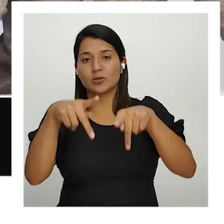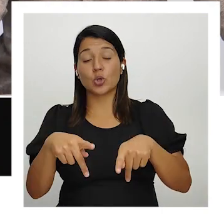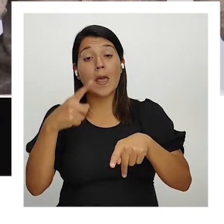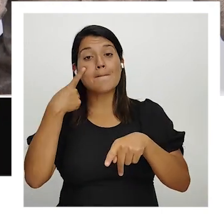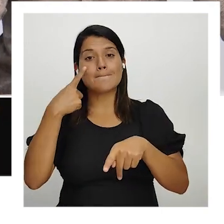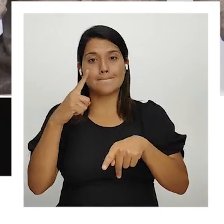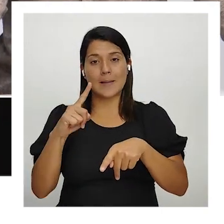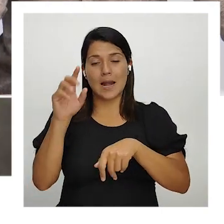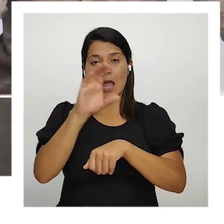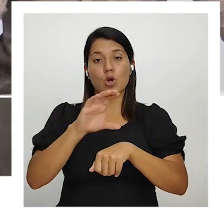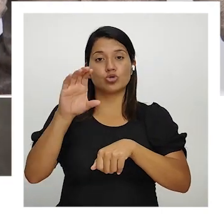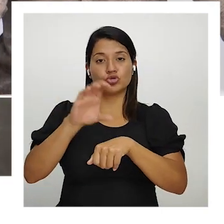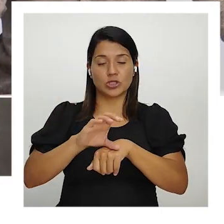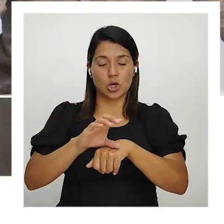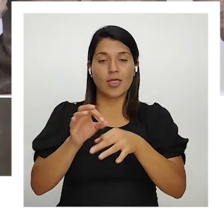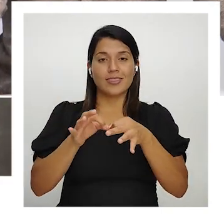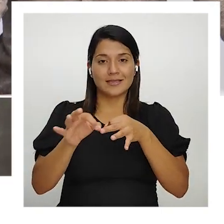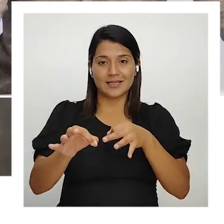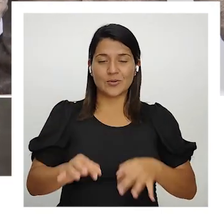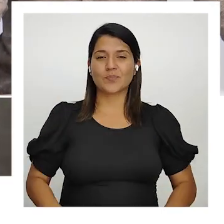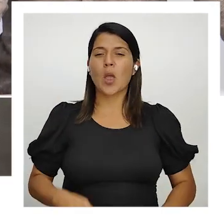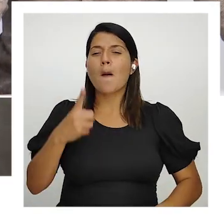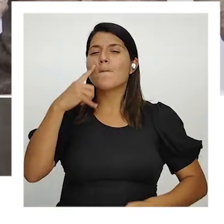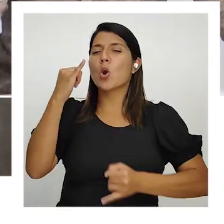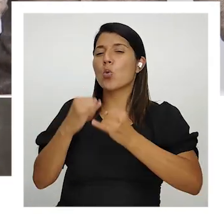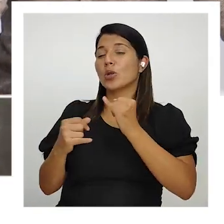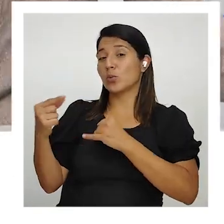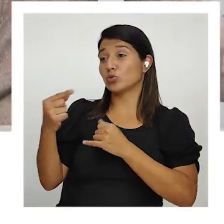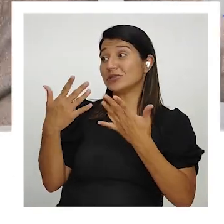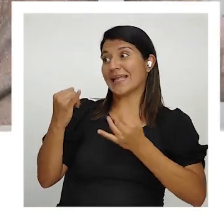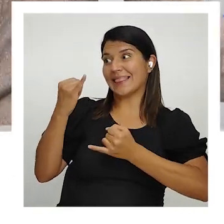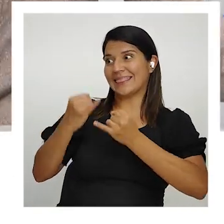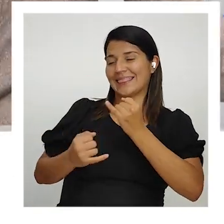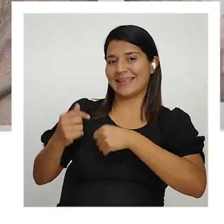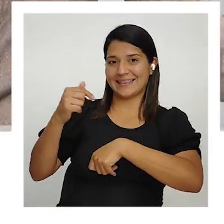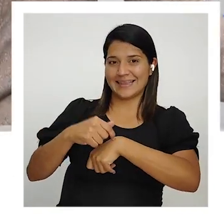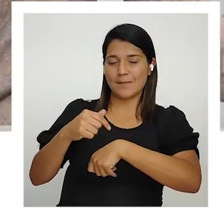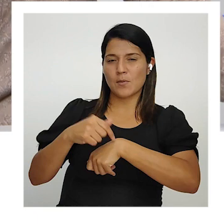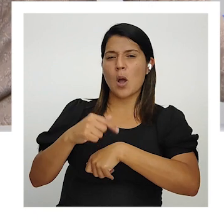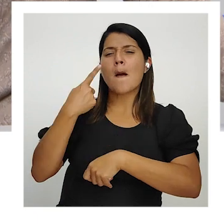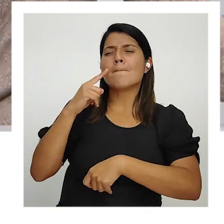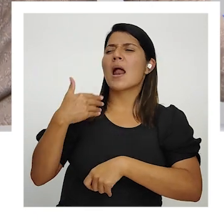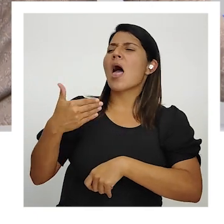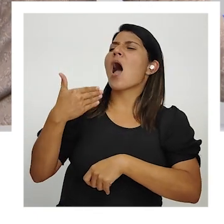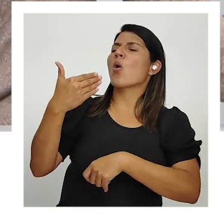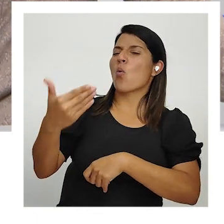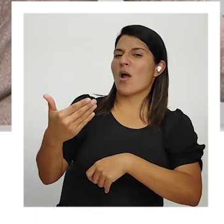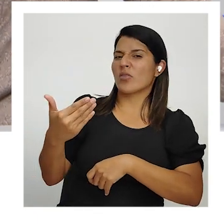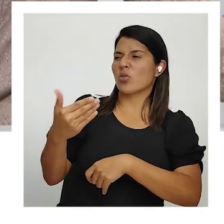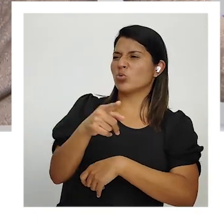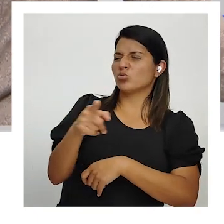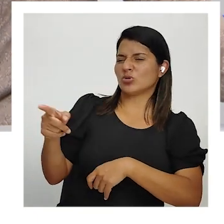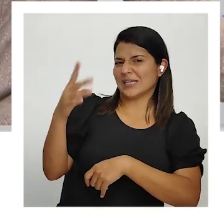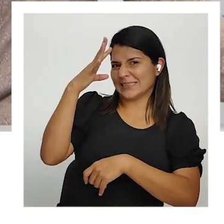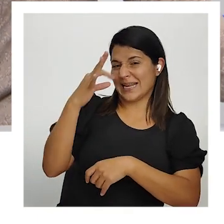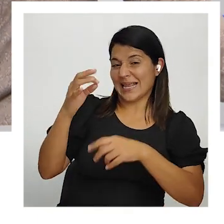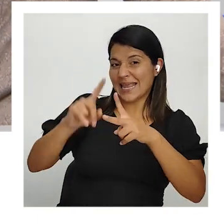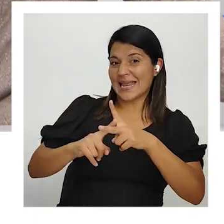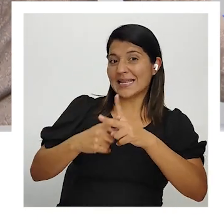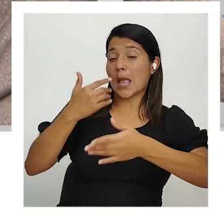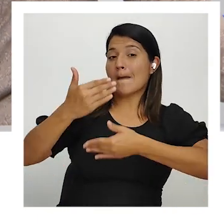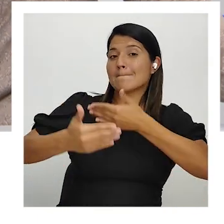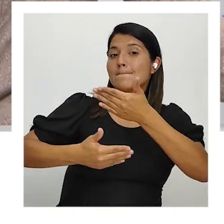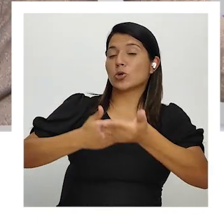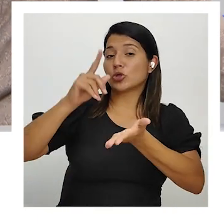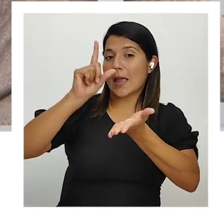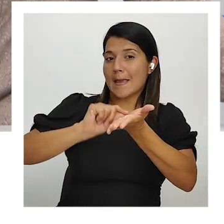el Consejo de Distrito. Por último, don Gustavo, ya tenemos que ir cerrando. ¿Para cuándo está la proyección de que inicie el proceso